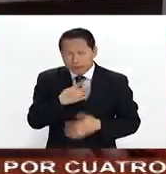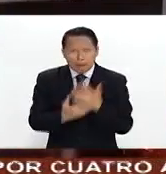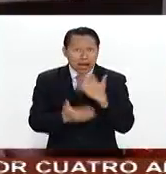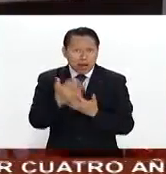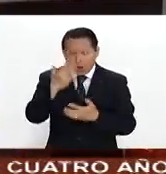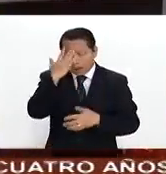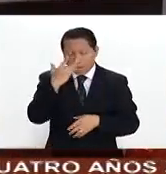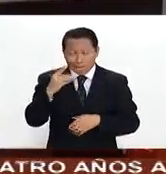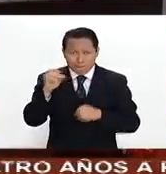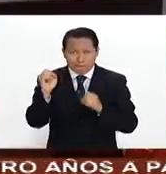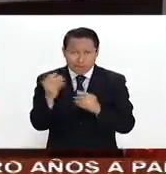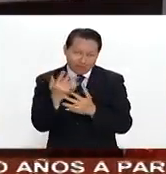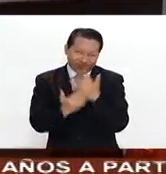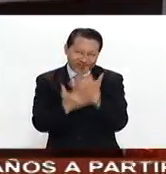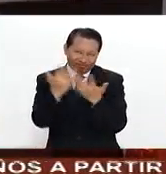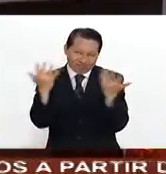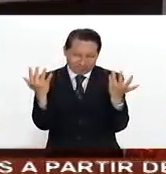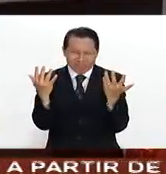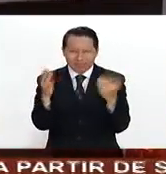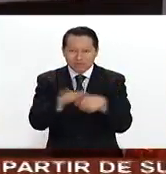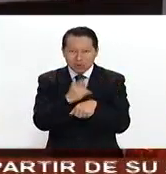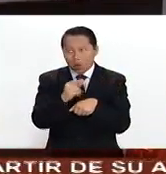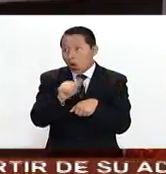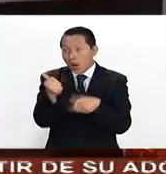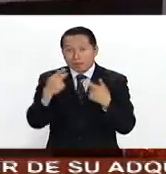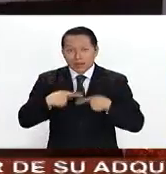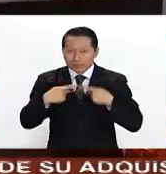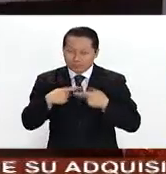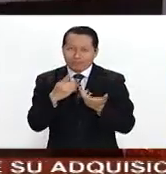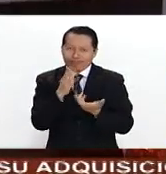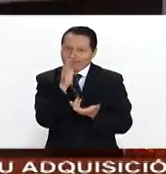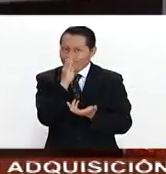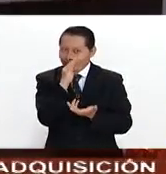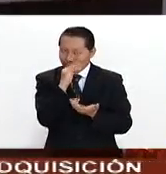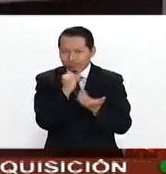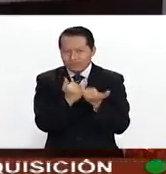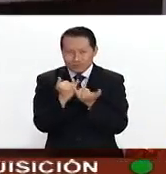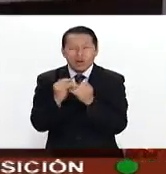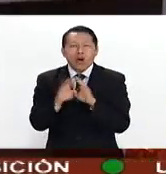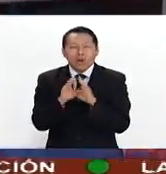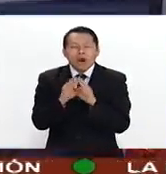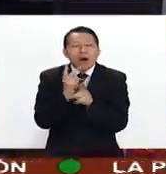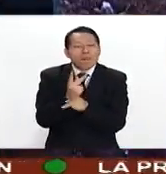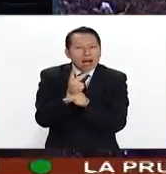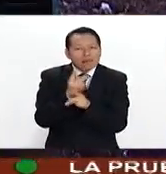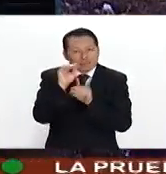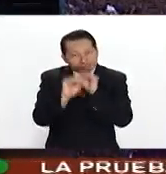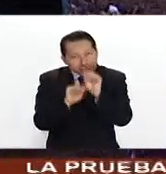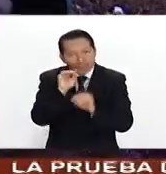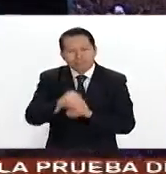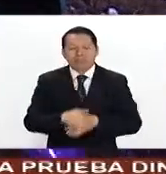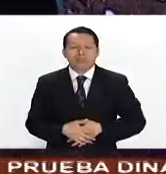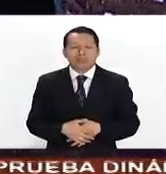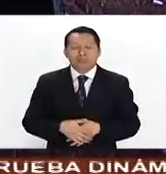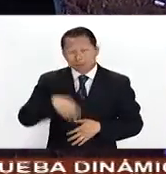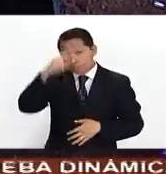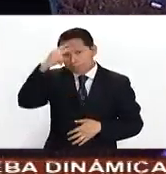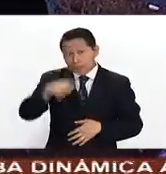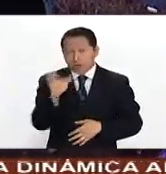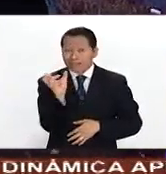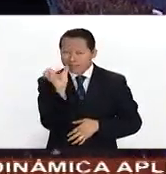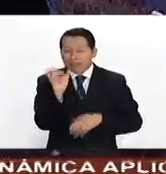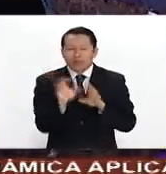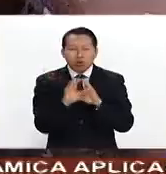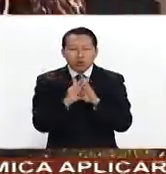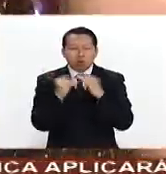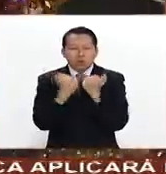no cualquiera pues hace esto. Pues no, o sea, no cualquiera tiene la paciencia para decorar. En México, las esferas